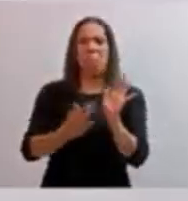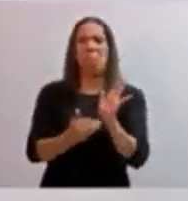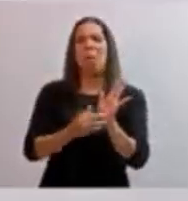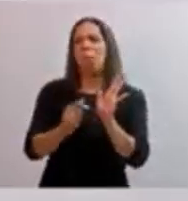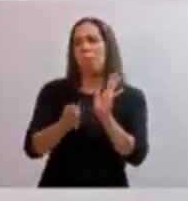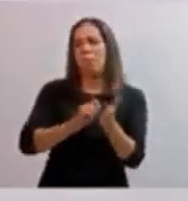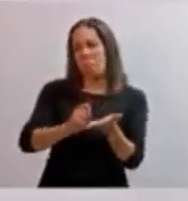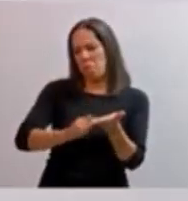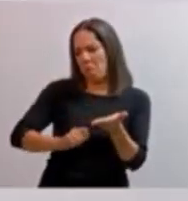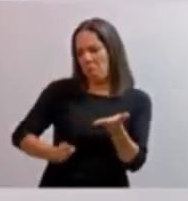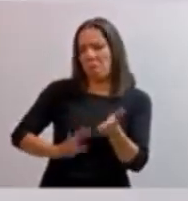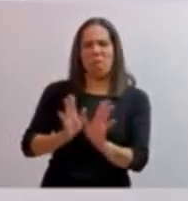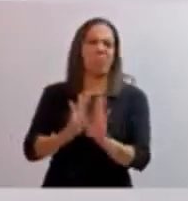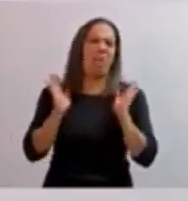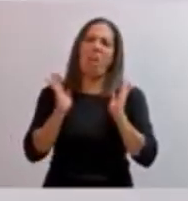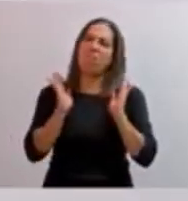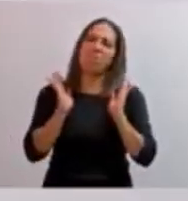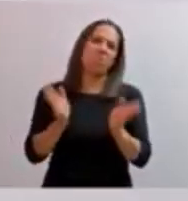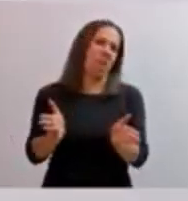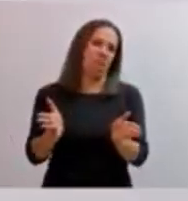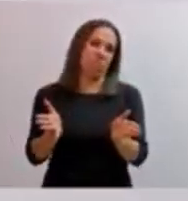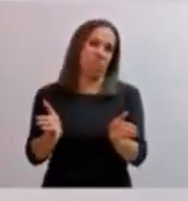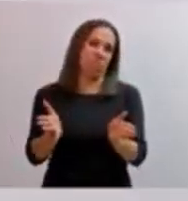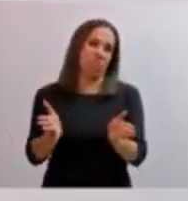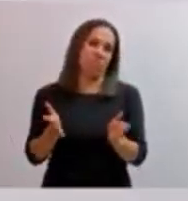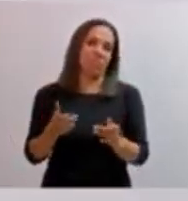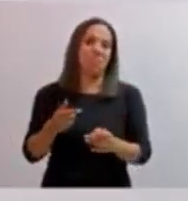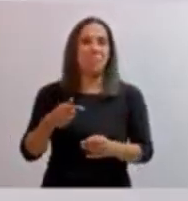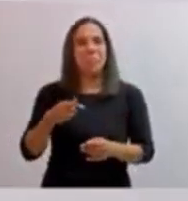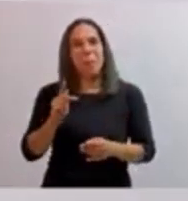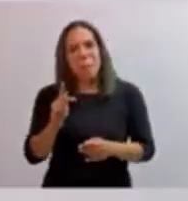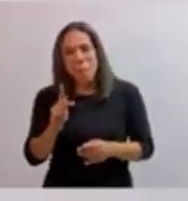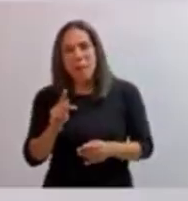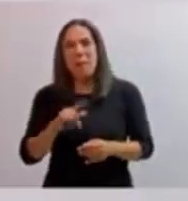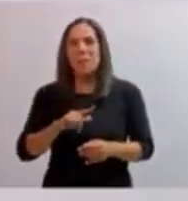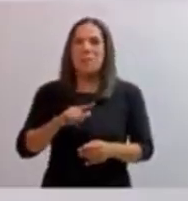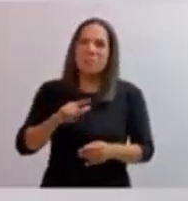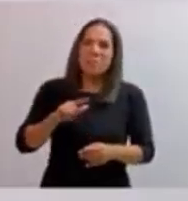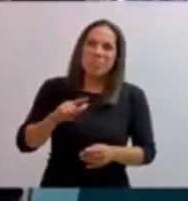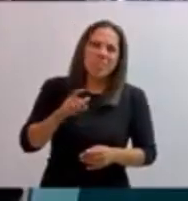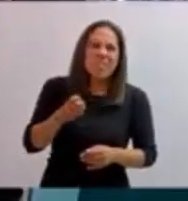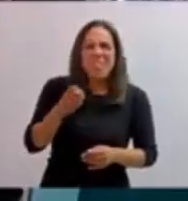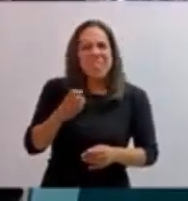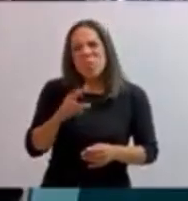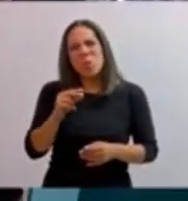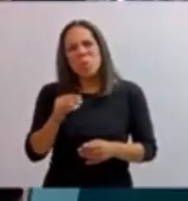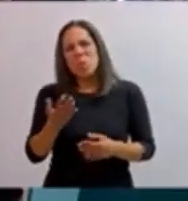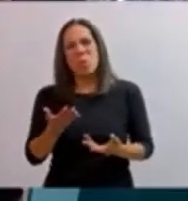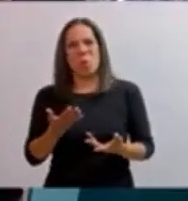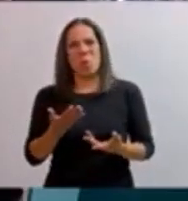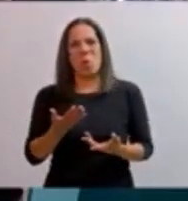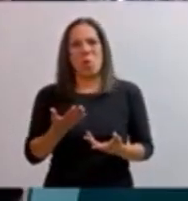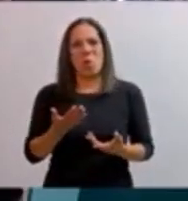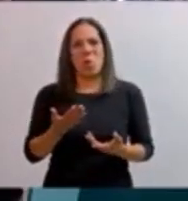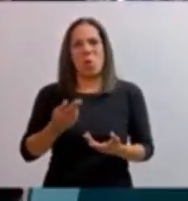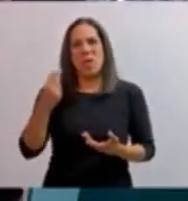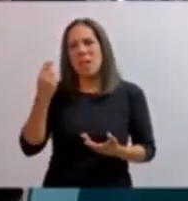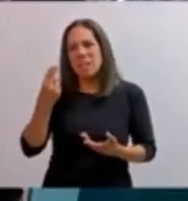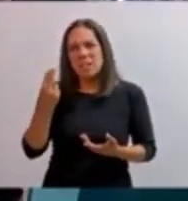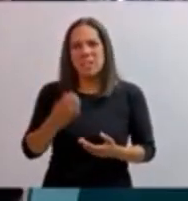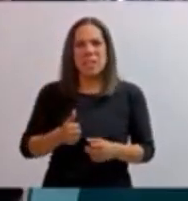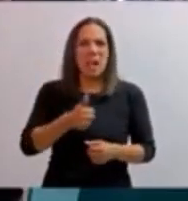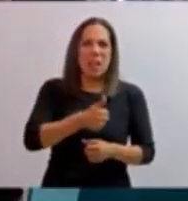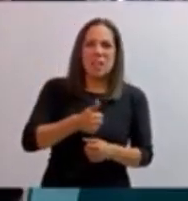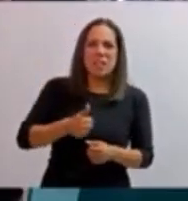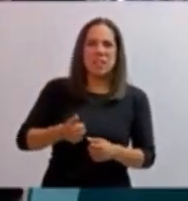a ciertos lineamientos y generar evidencias. Esto coartaba en cierto sentido las capacidades